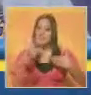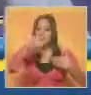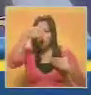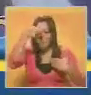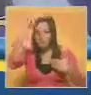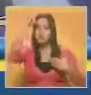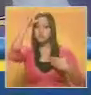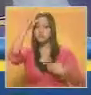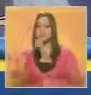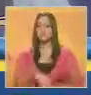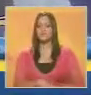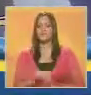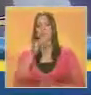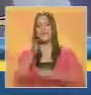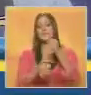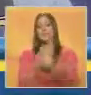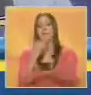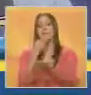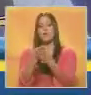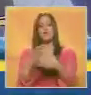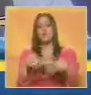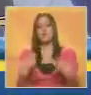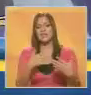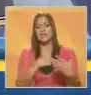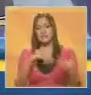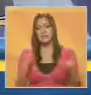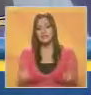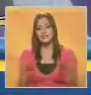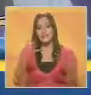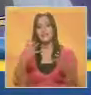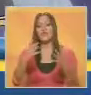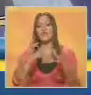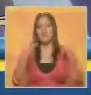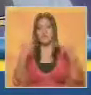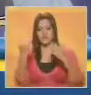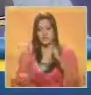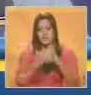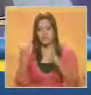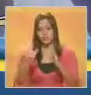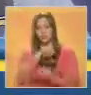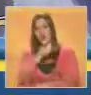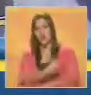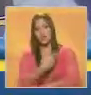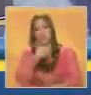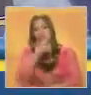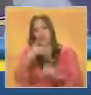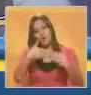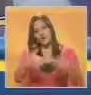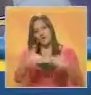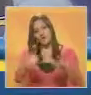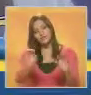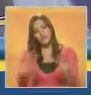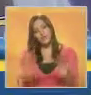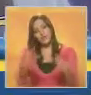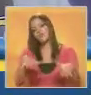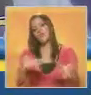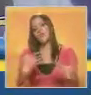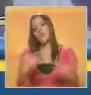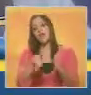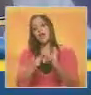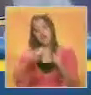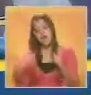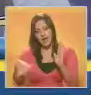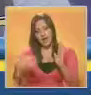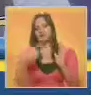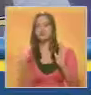capacidad. Explicó que su propuesta se basa en rescatar la autonomía de las instituciones, los poderes públicos y la recuperación del Estado de Derecho.